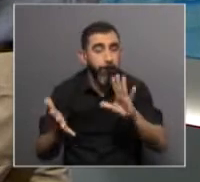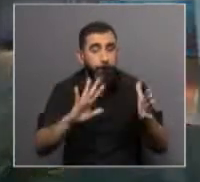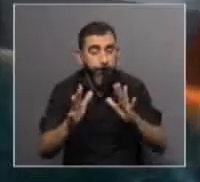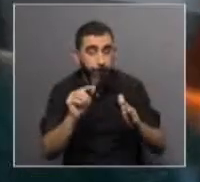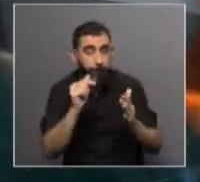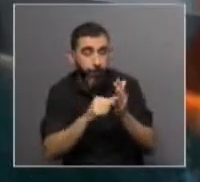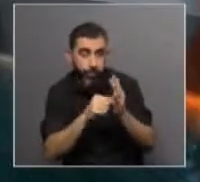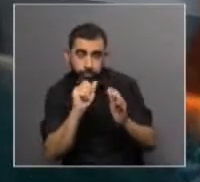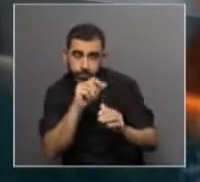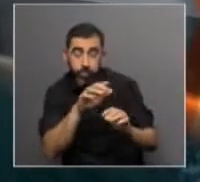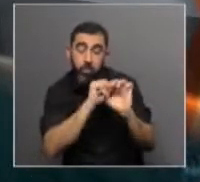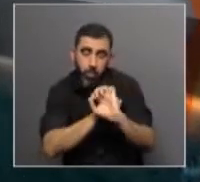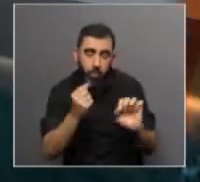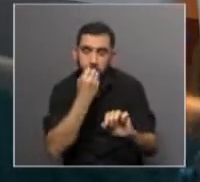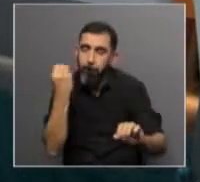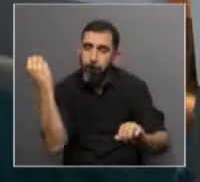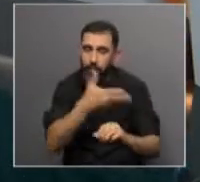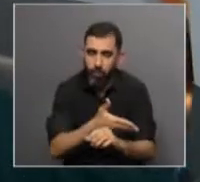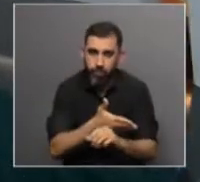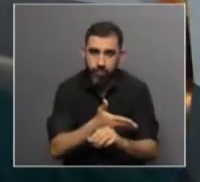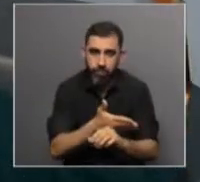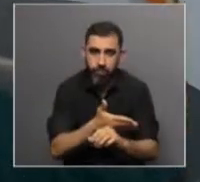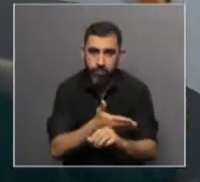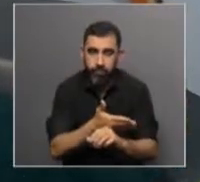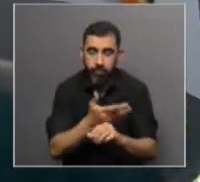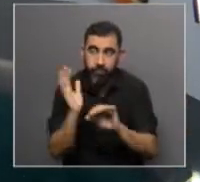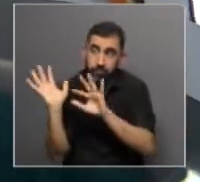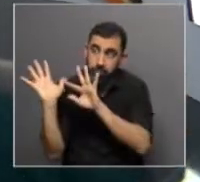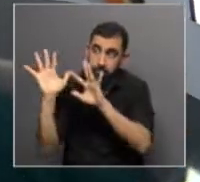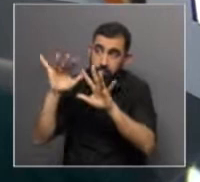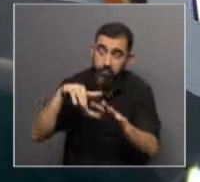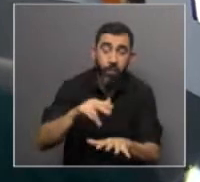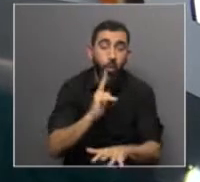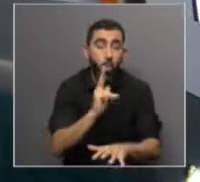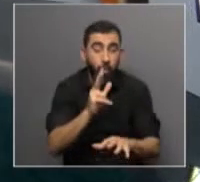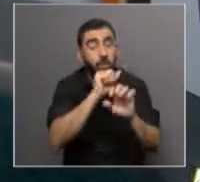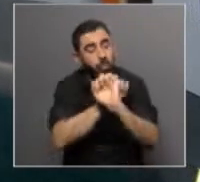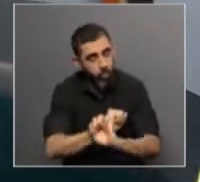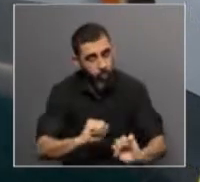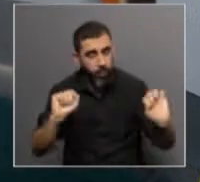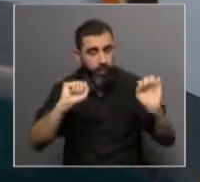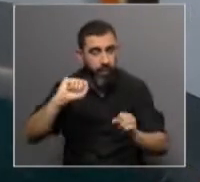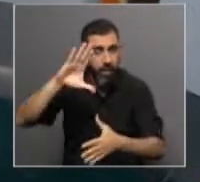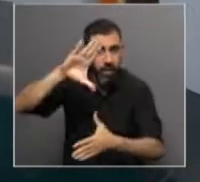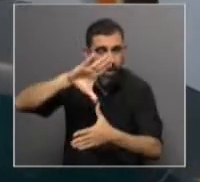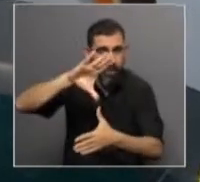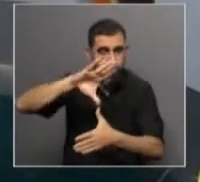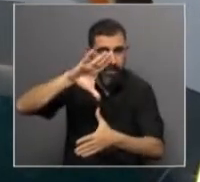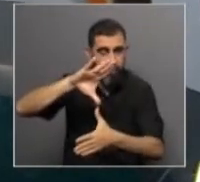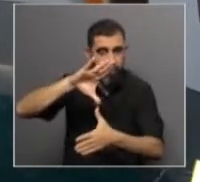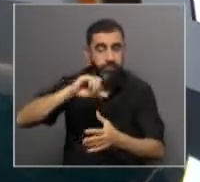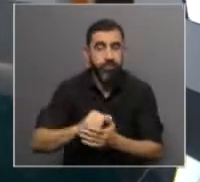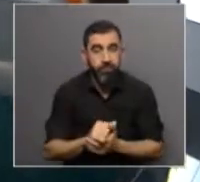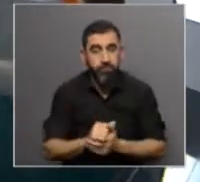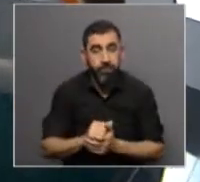particulares que habrían favorecido la penetración de los humanos en nuestro continente.